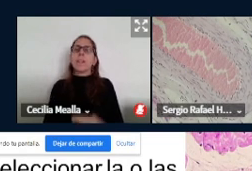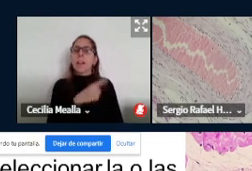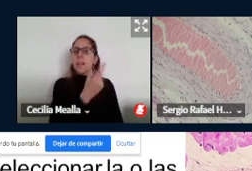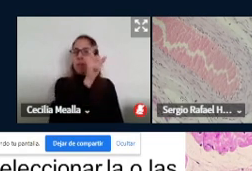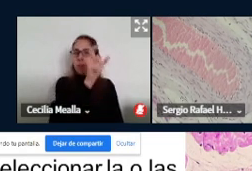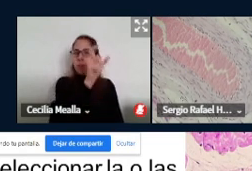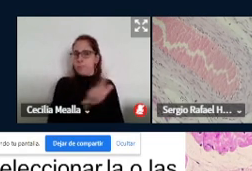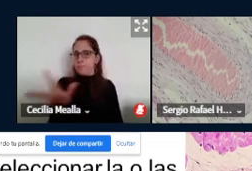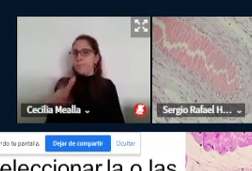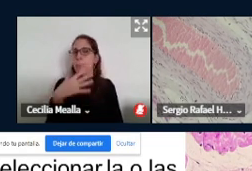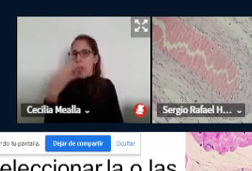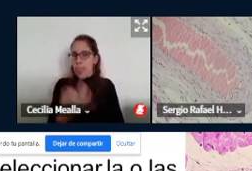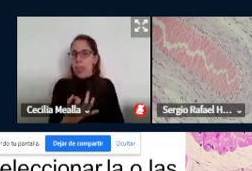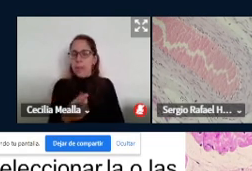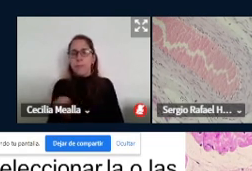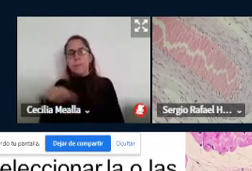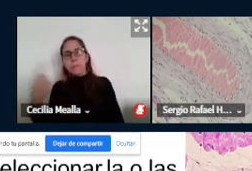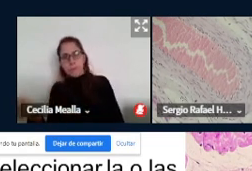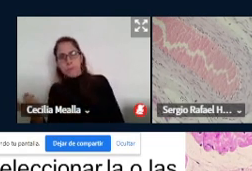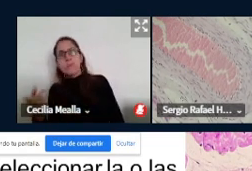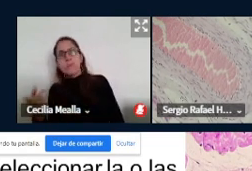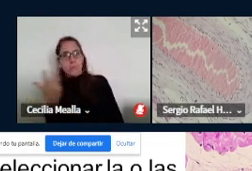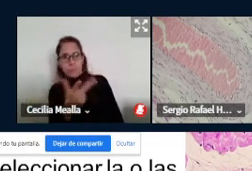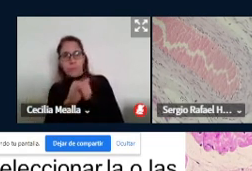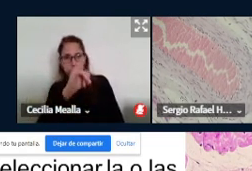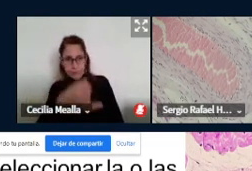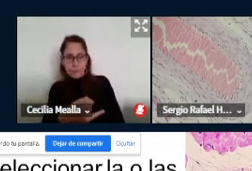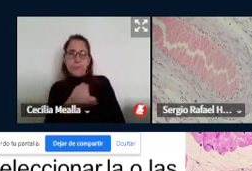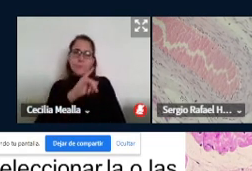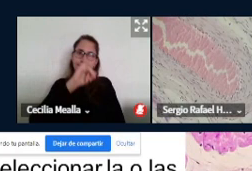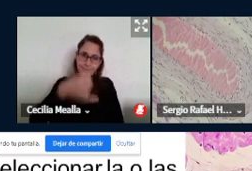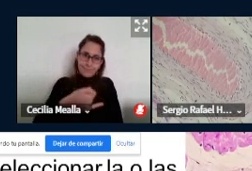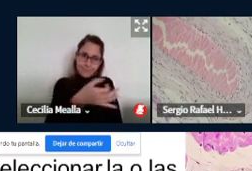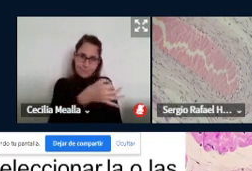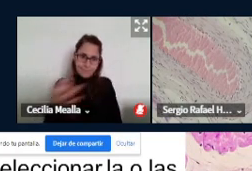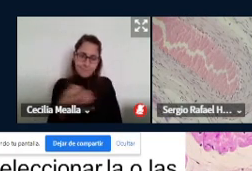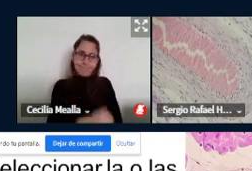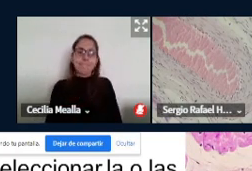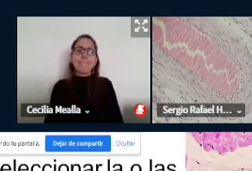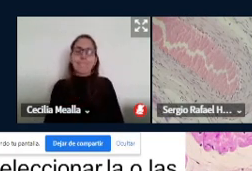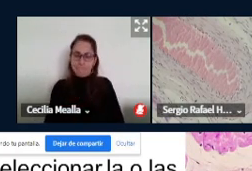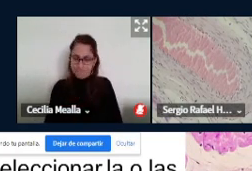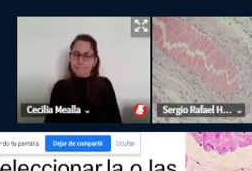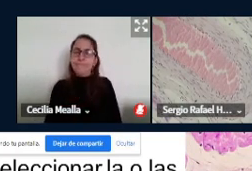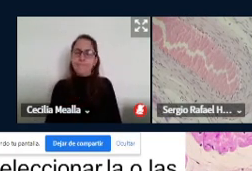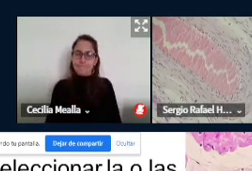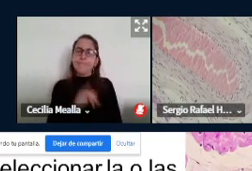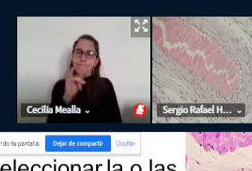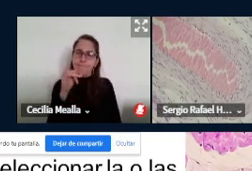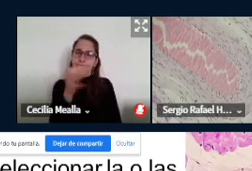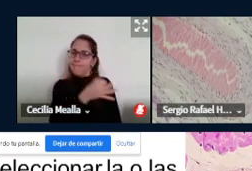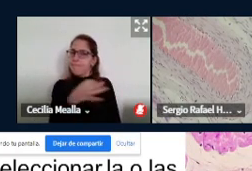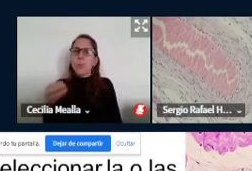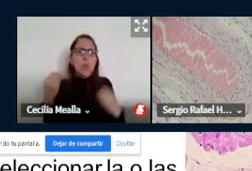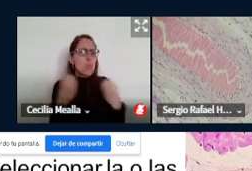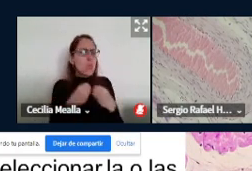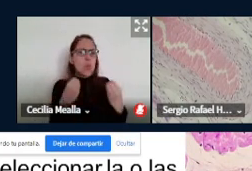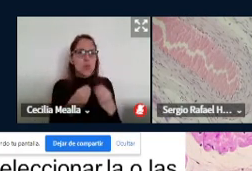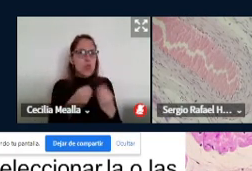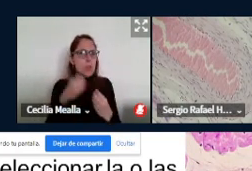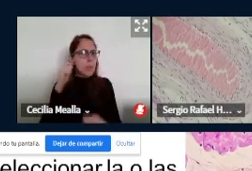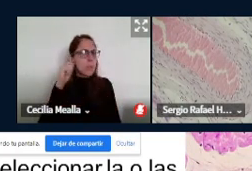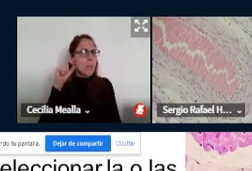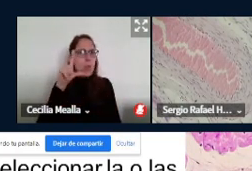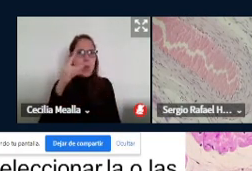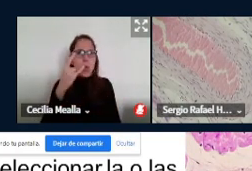Ariel dice que es verdadera. Valentina dice que sí, Mateo dice que sí. Bien, es verdadera. Sí, tienen mucho